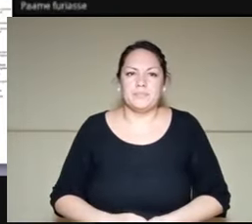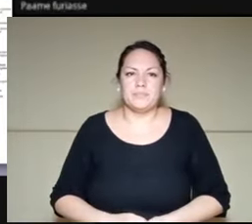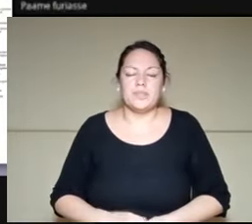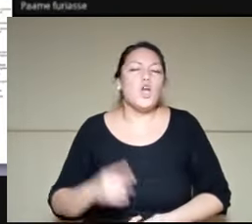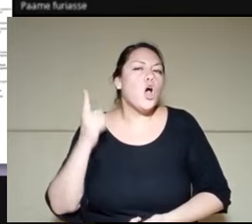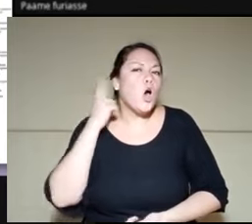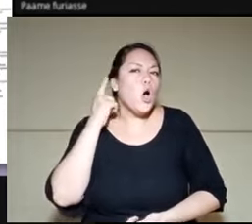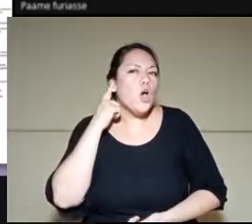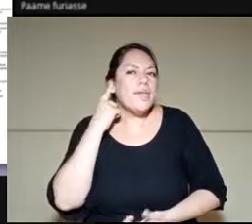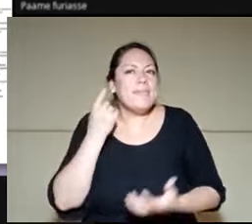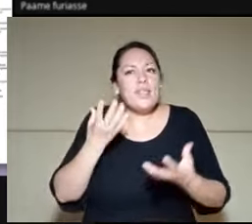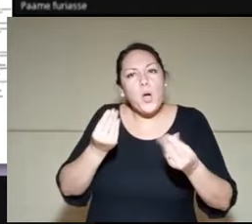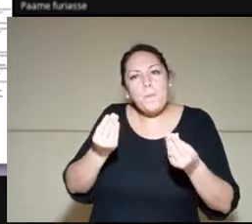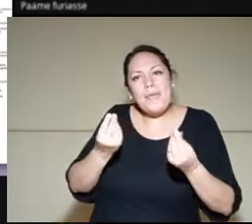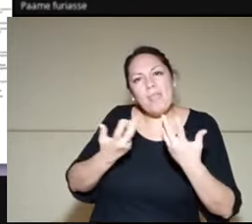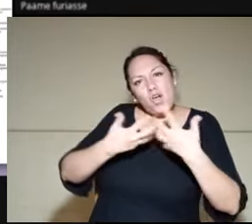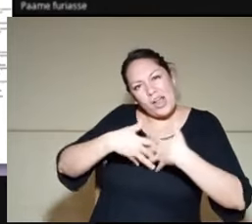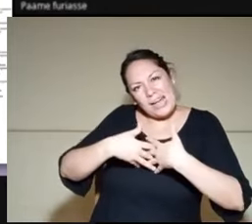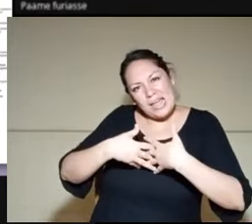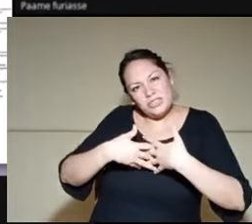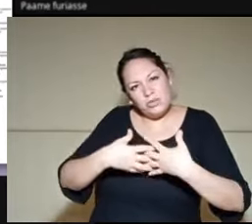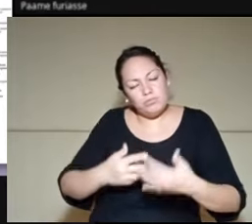Como que lo relacionan también con el oído.